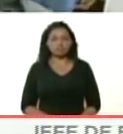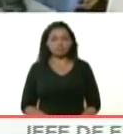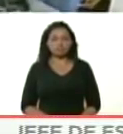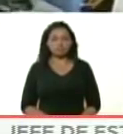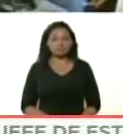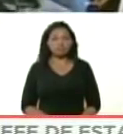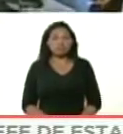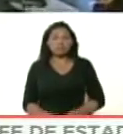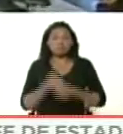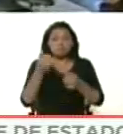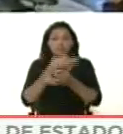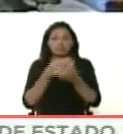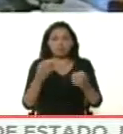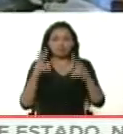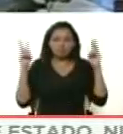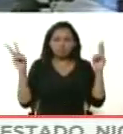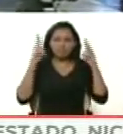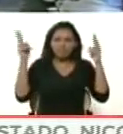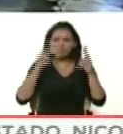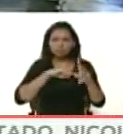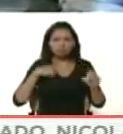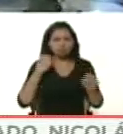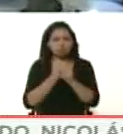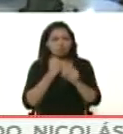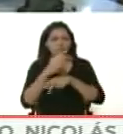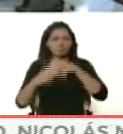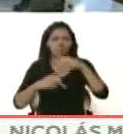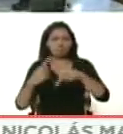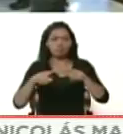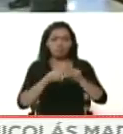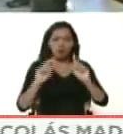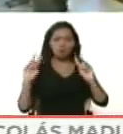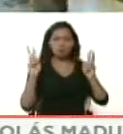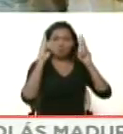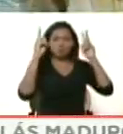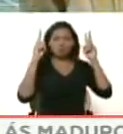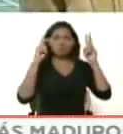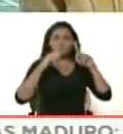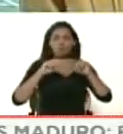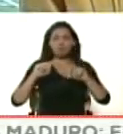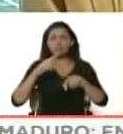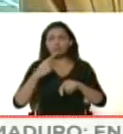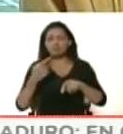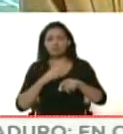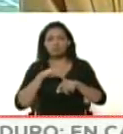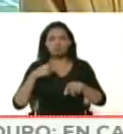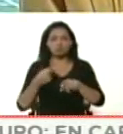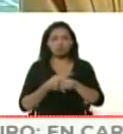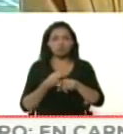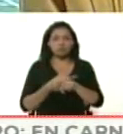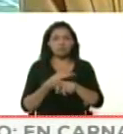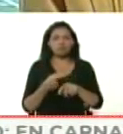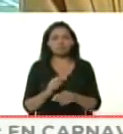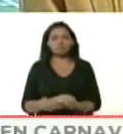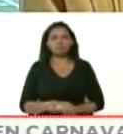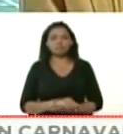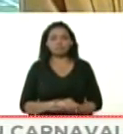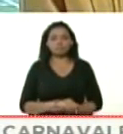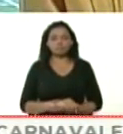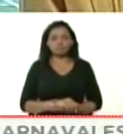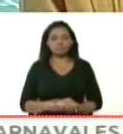Muy bien, venceremos, venceremos trabajo. Producir es vencer, dice nuestro gobernador del estado Guárico, José